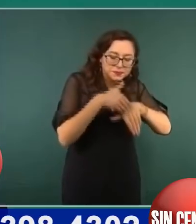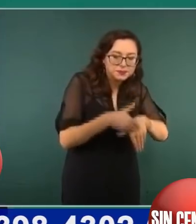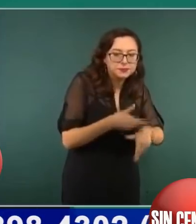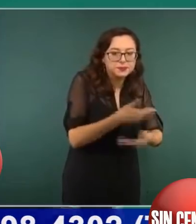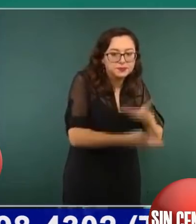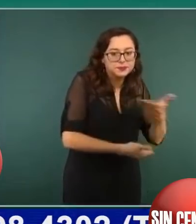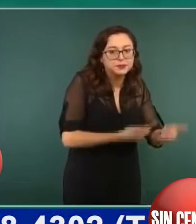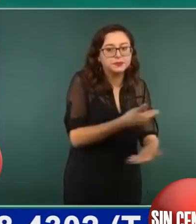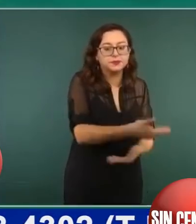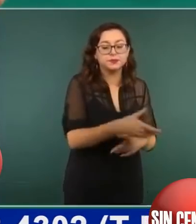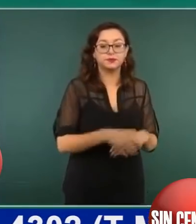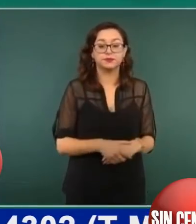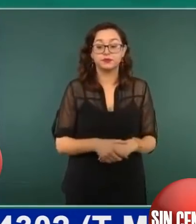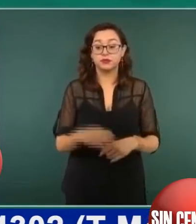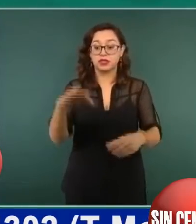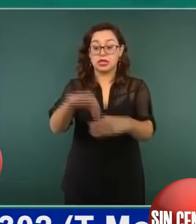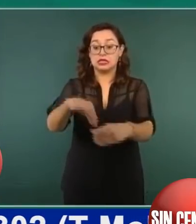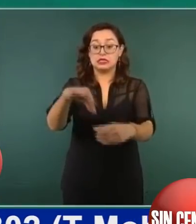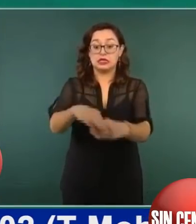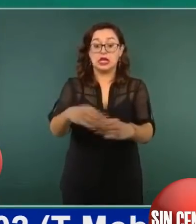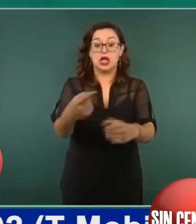Una semana antes de la elección